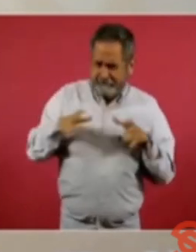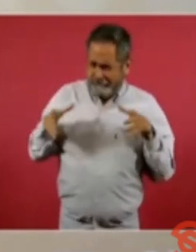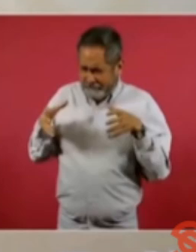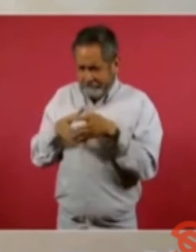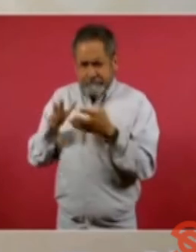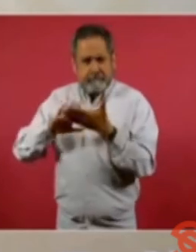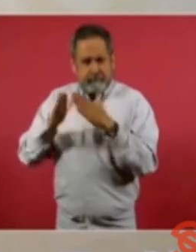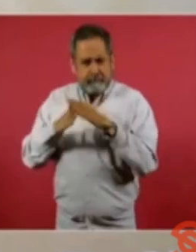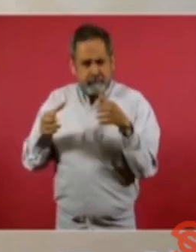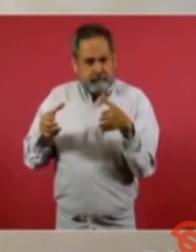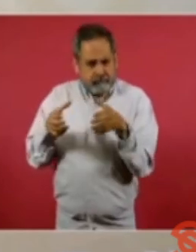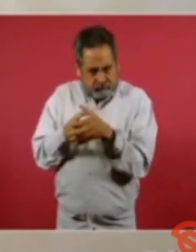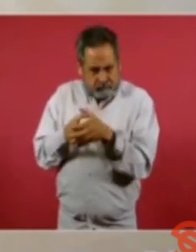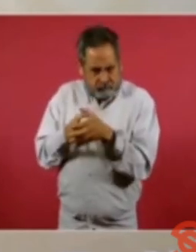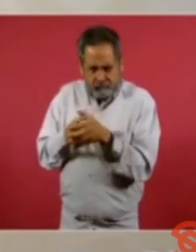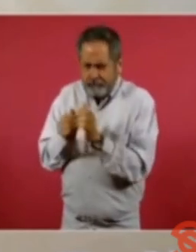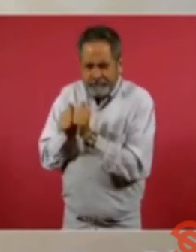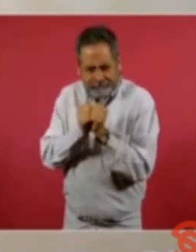pueblos del país,